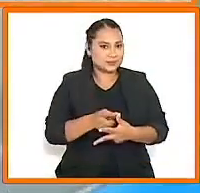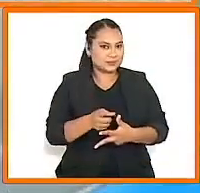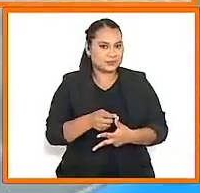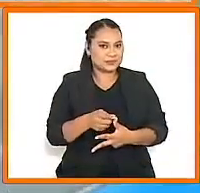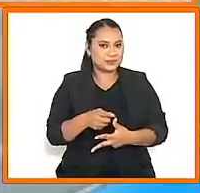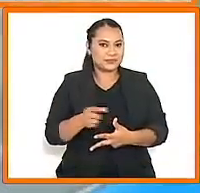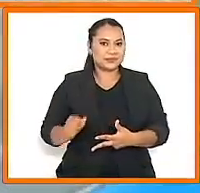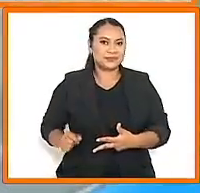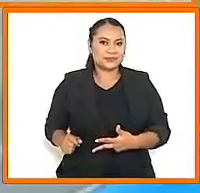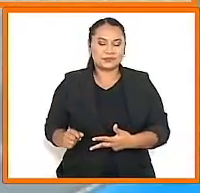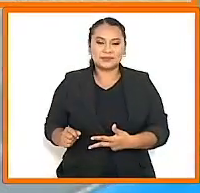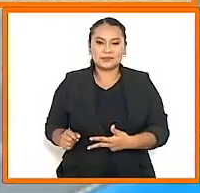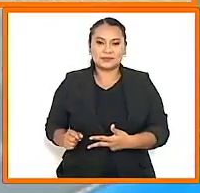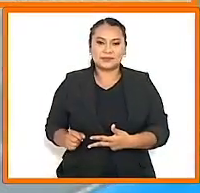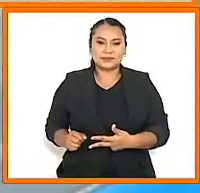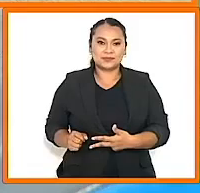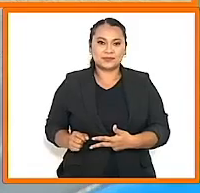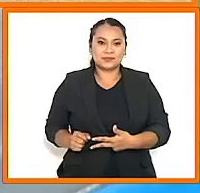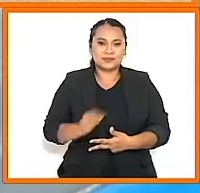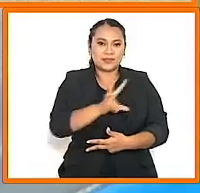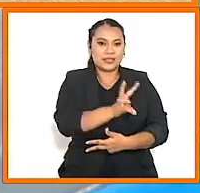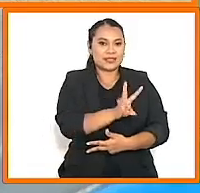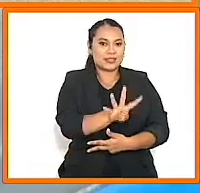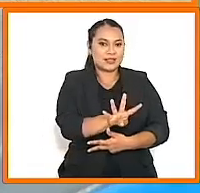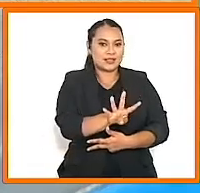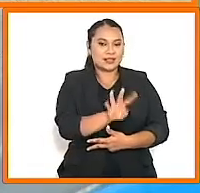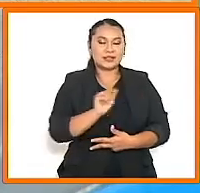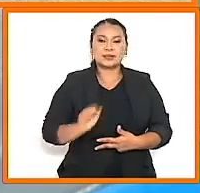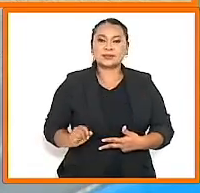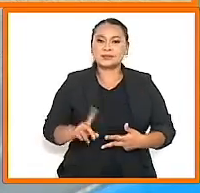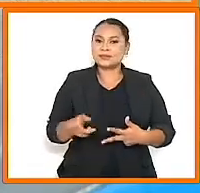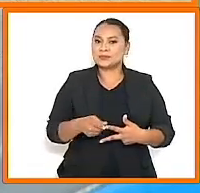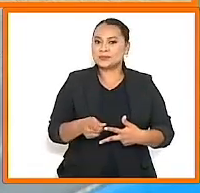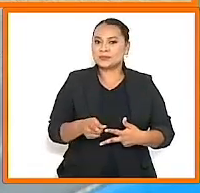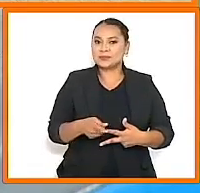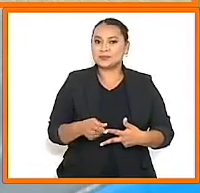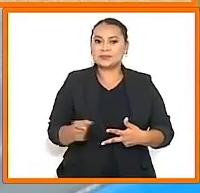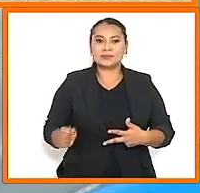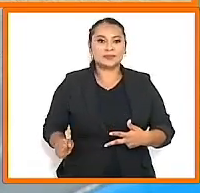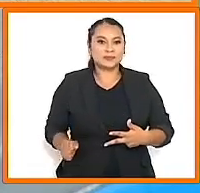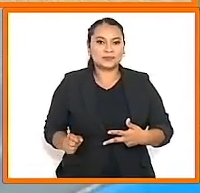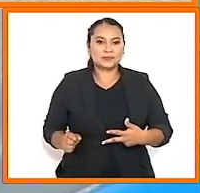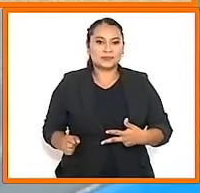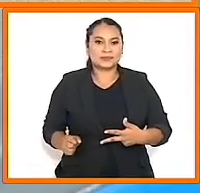es el 64. Segundo número favorecido,